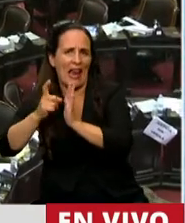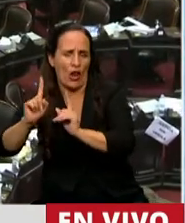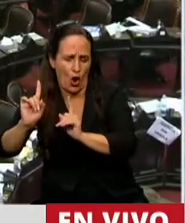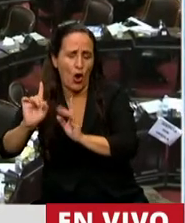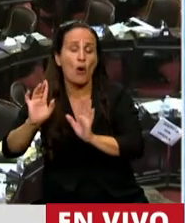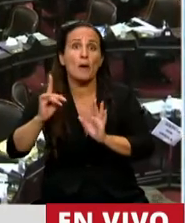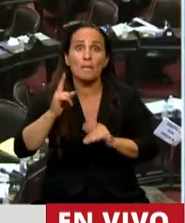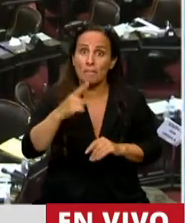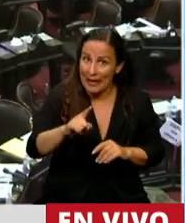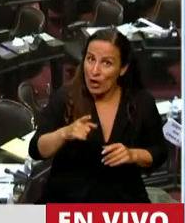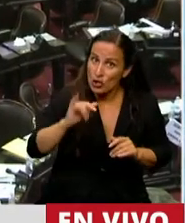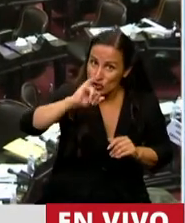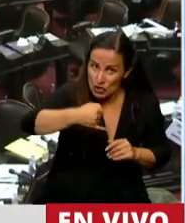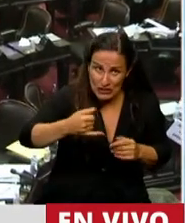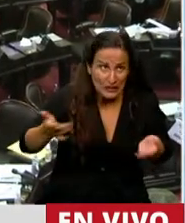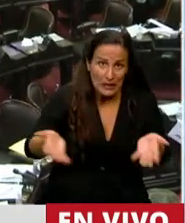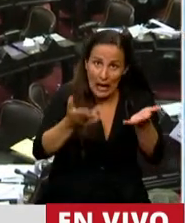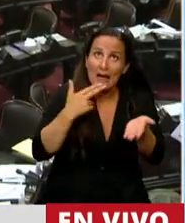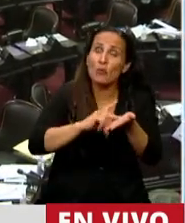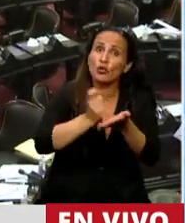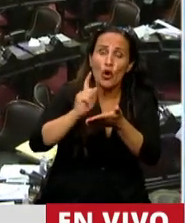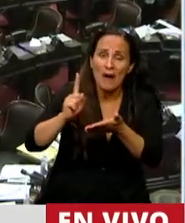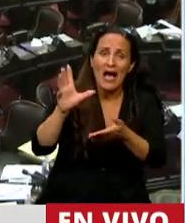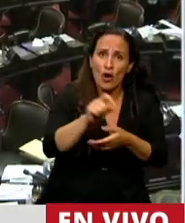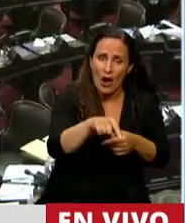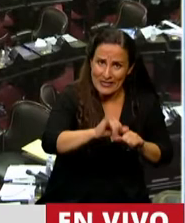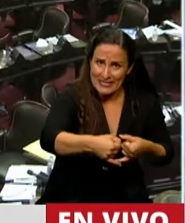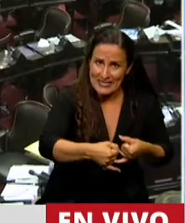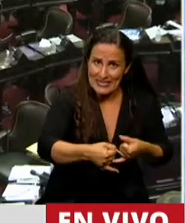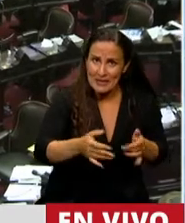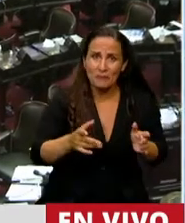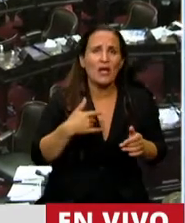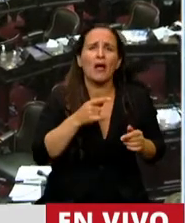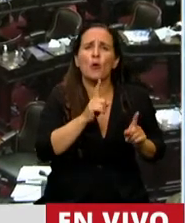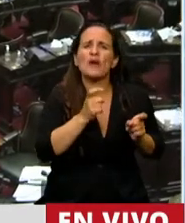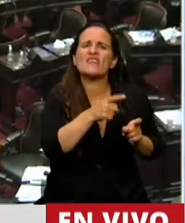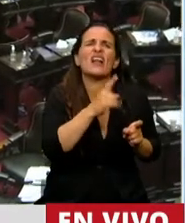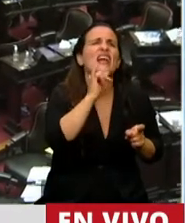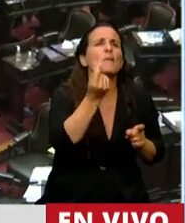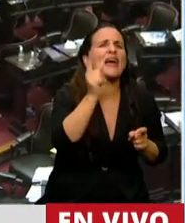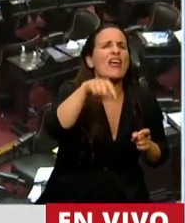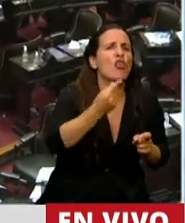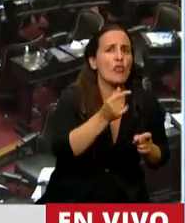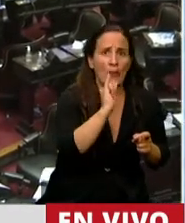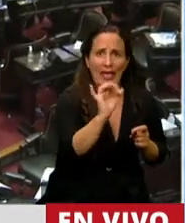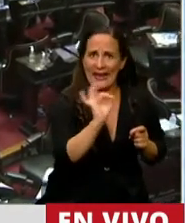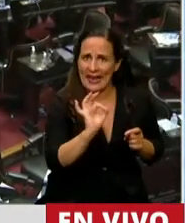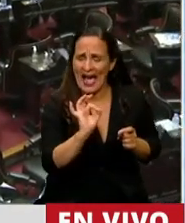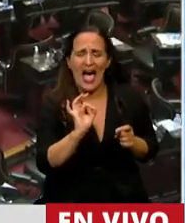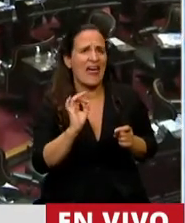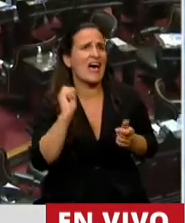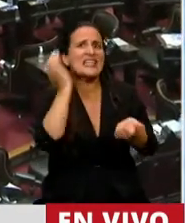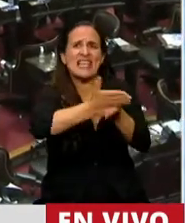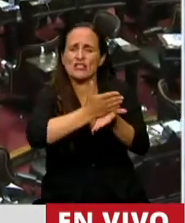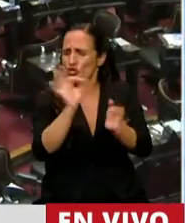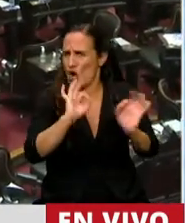eso. Le estamos eximiendo de explicitar el origen de los fondos, de todo reclamo impositivo, de sanciones de